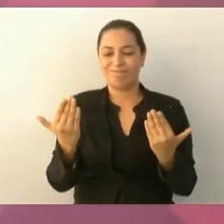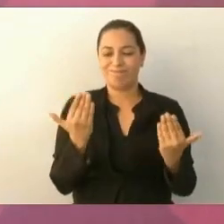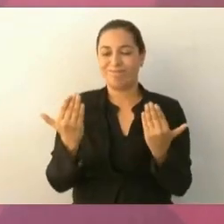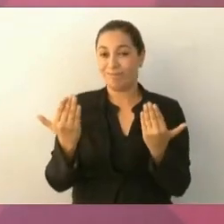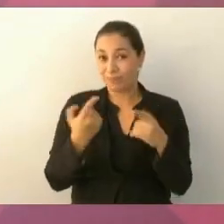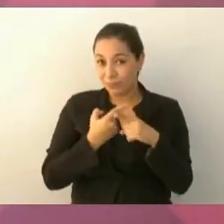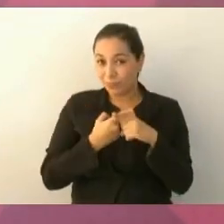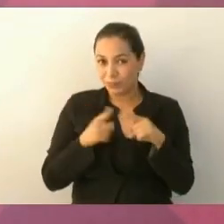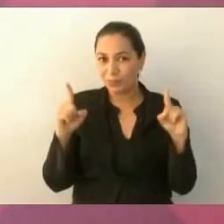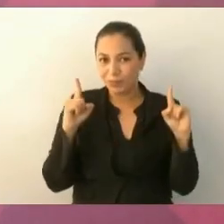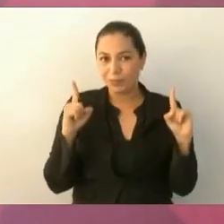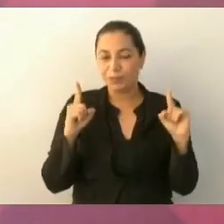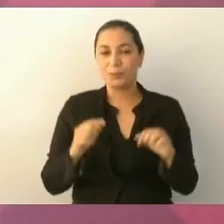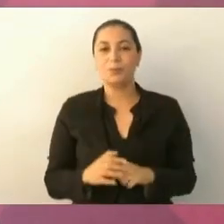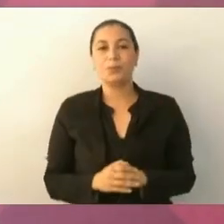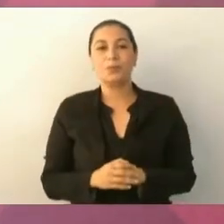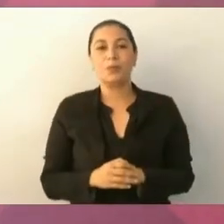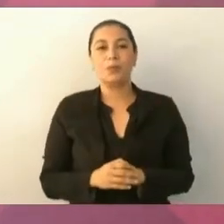entre